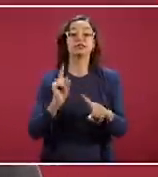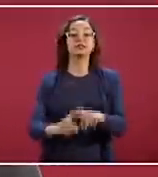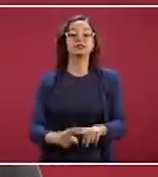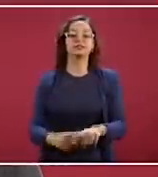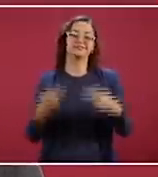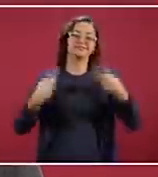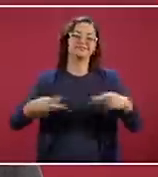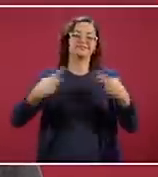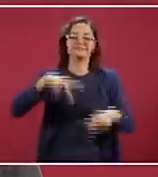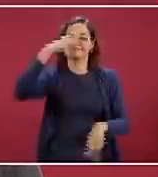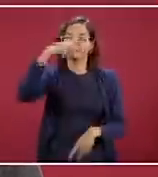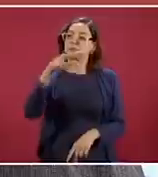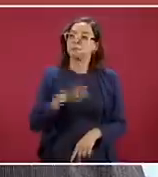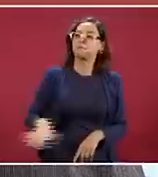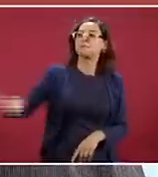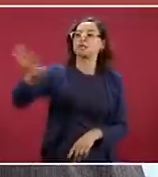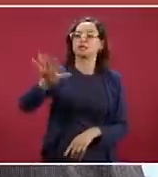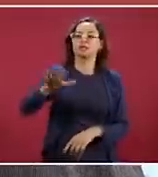Al pueblo.